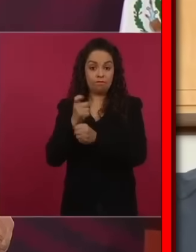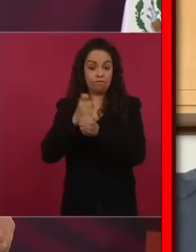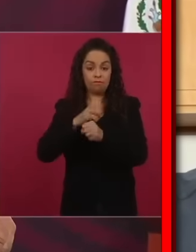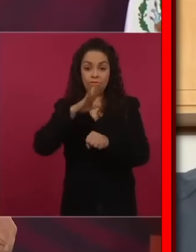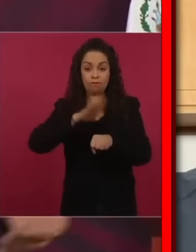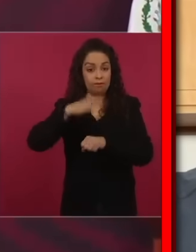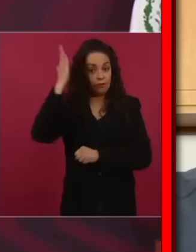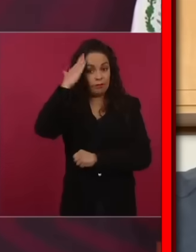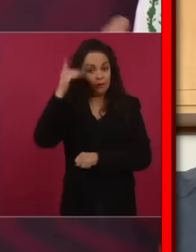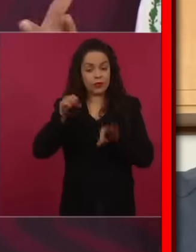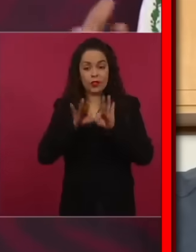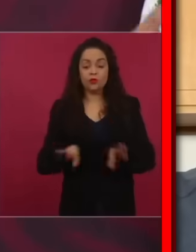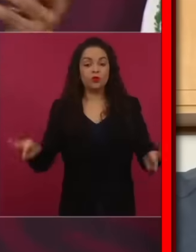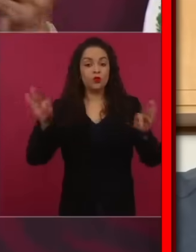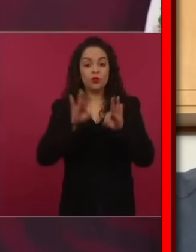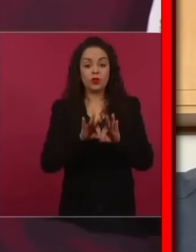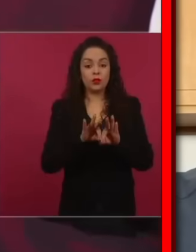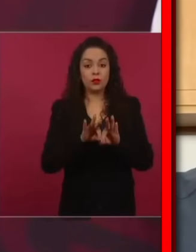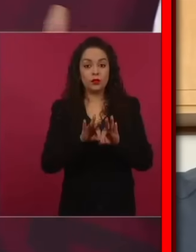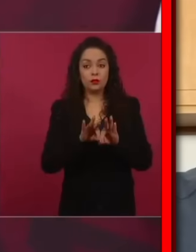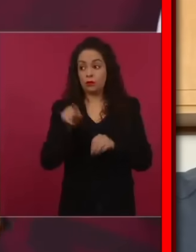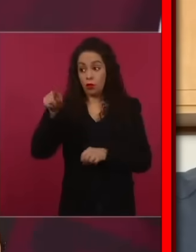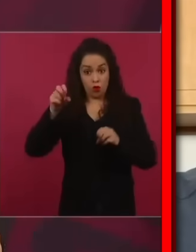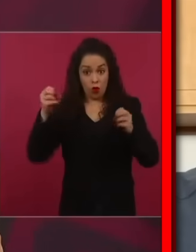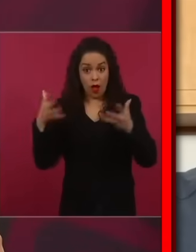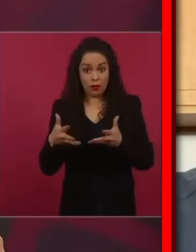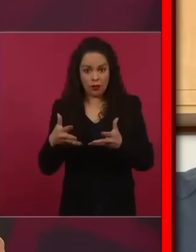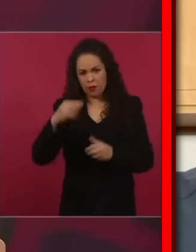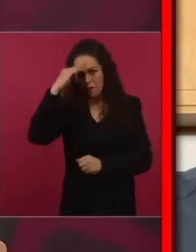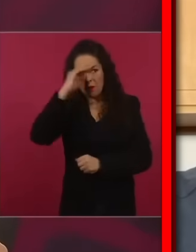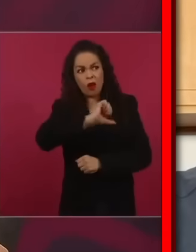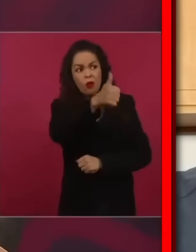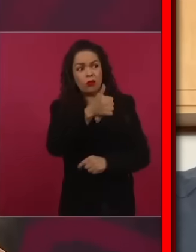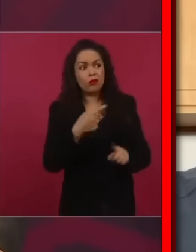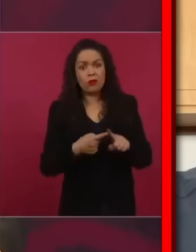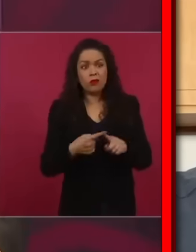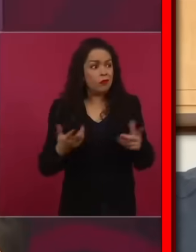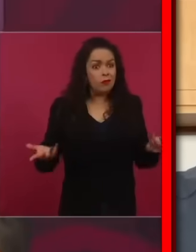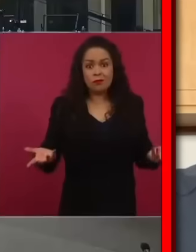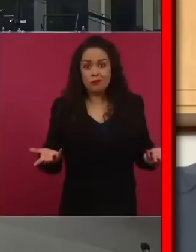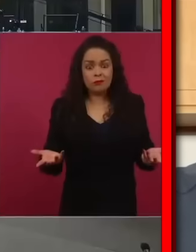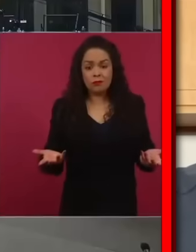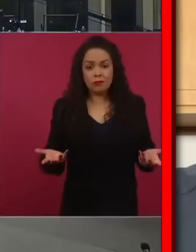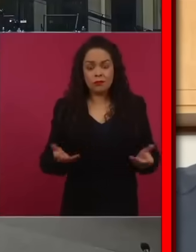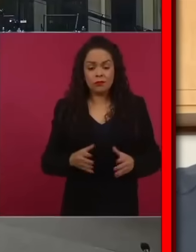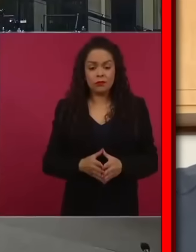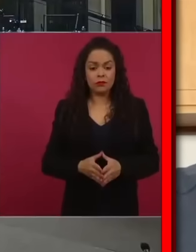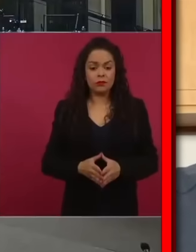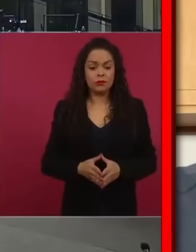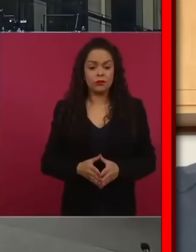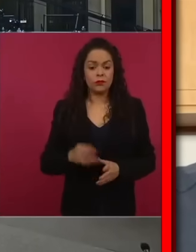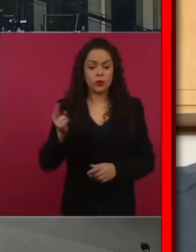protagónico Porque si no quién considera usted que se requiere una reforma la forma de operación de la